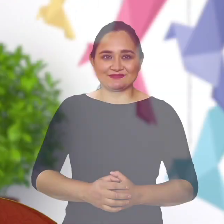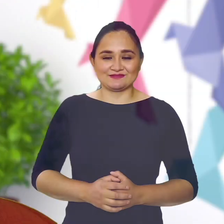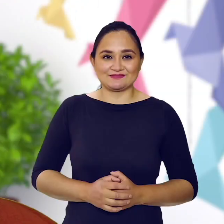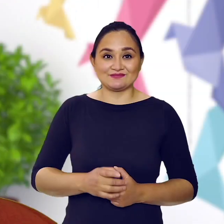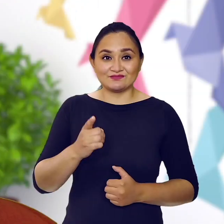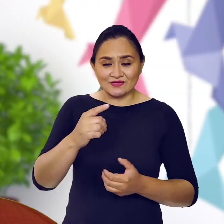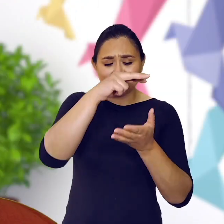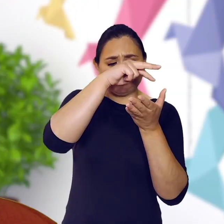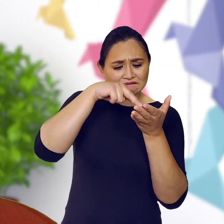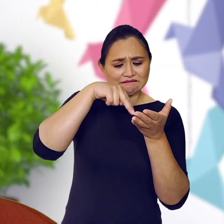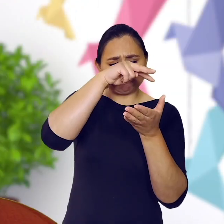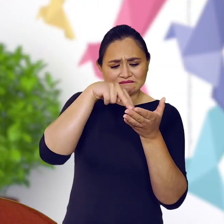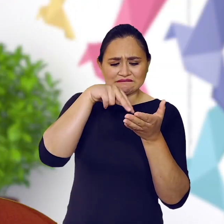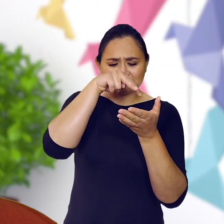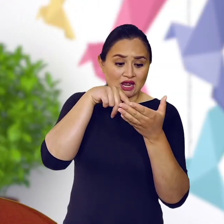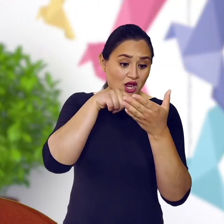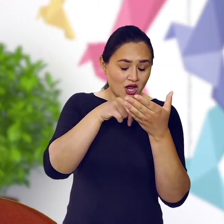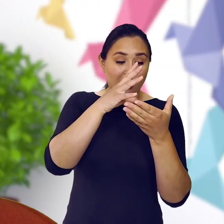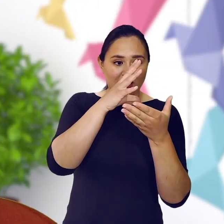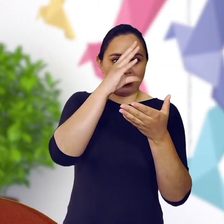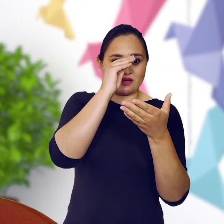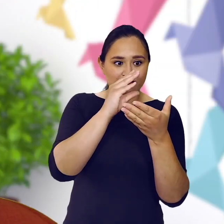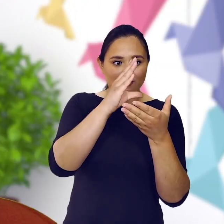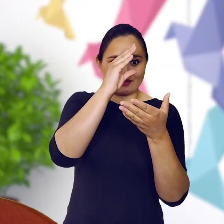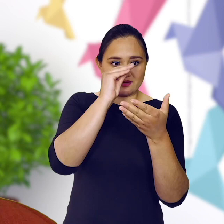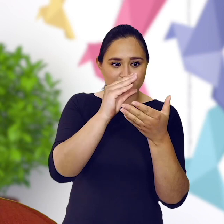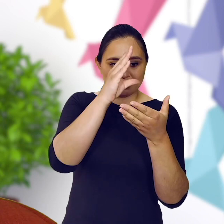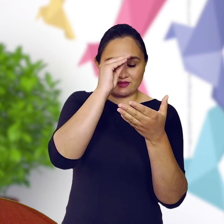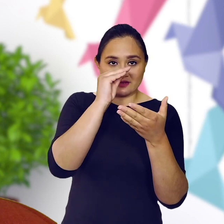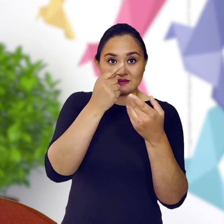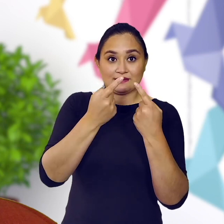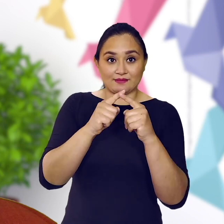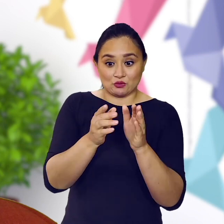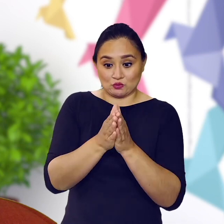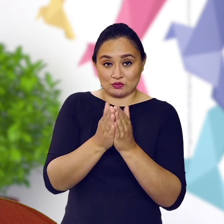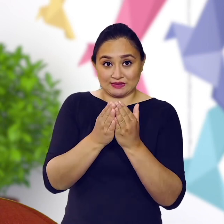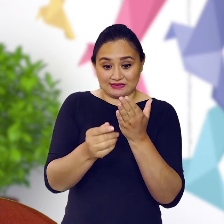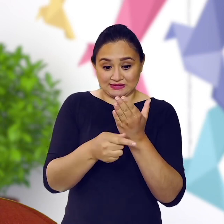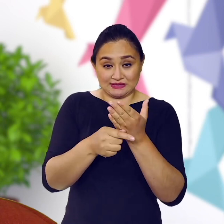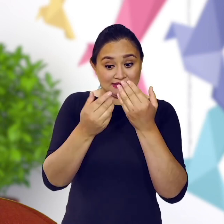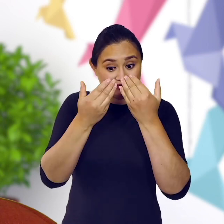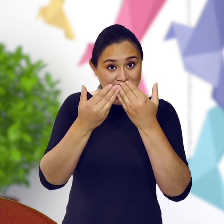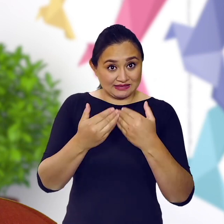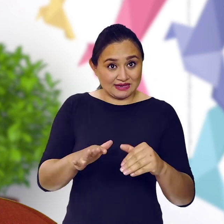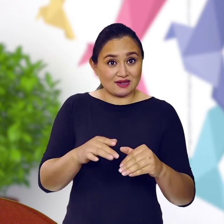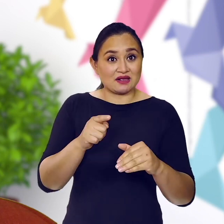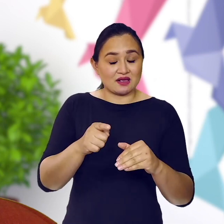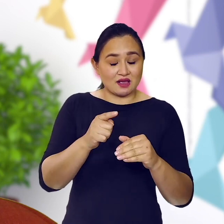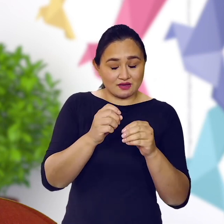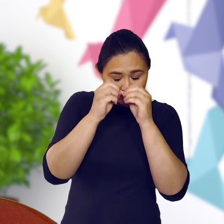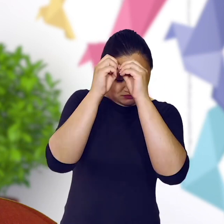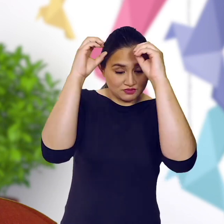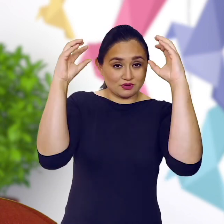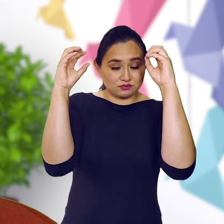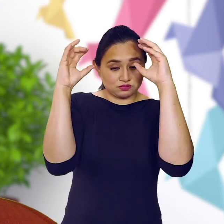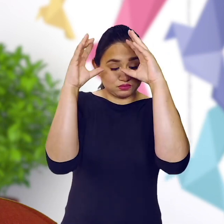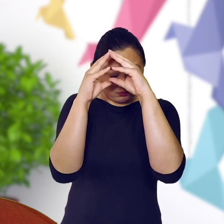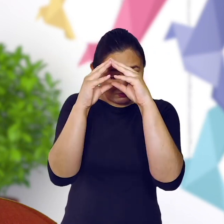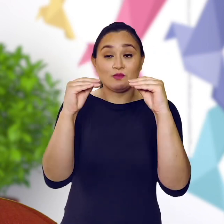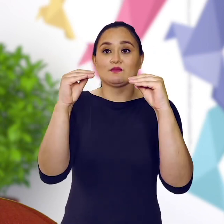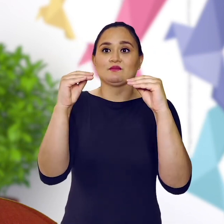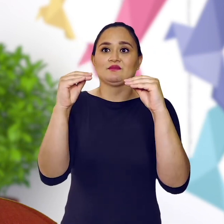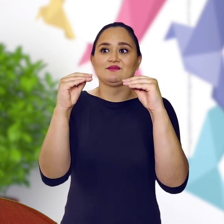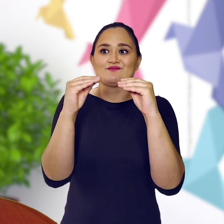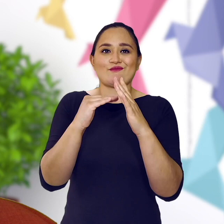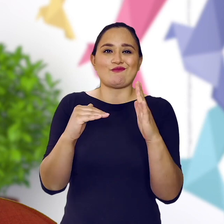Y mientras más leía, mucho más aprendía. Pero cuando se acababa la lectura, Bruno dejaba de ser un personaje fantástico